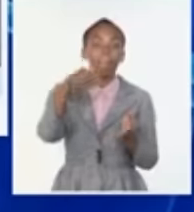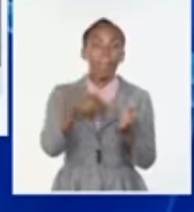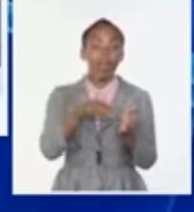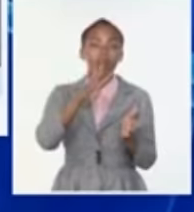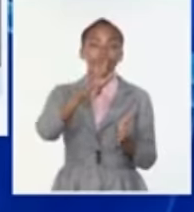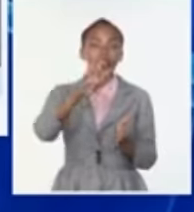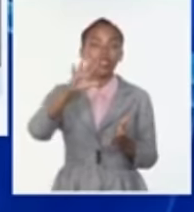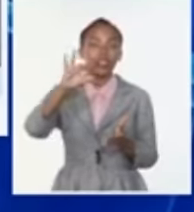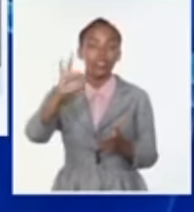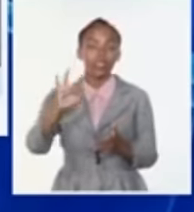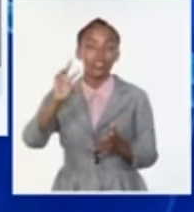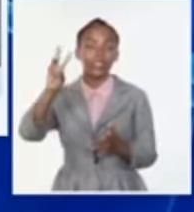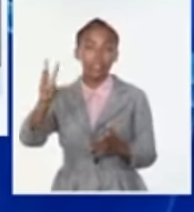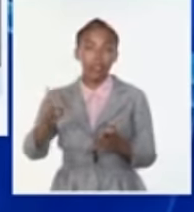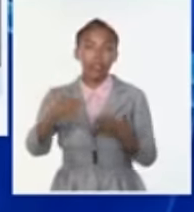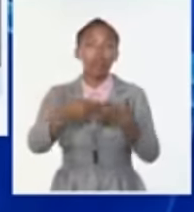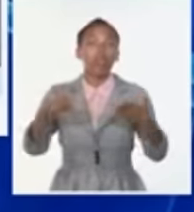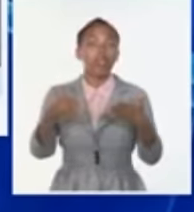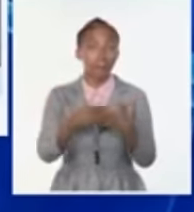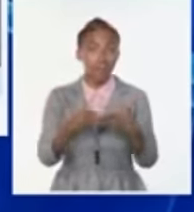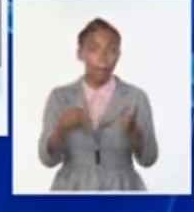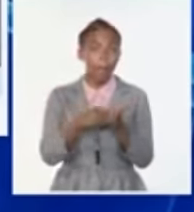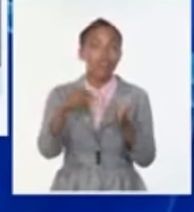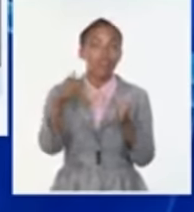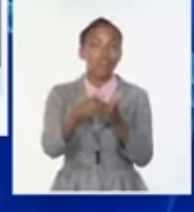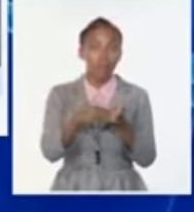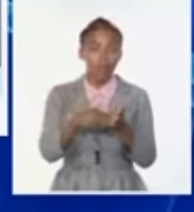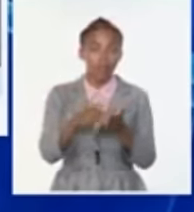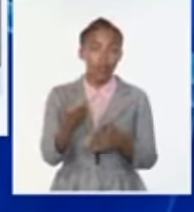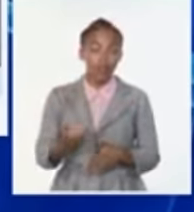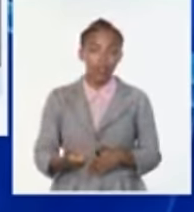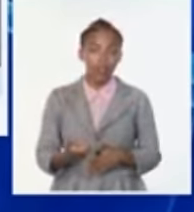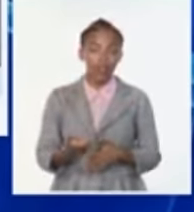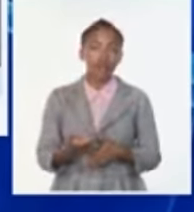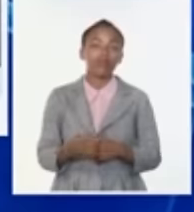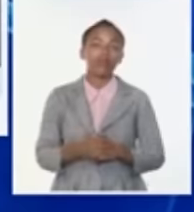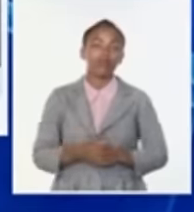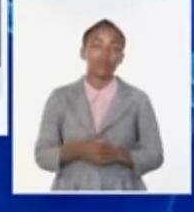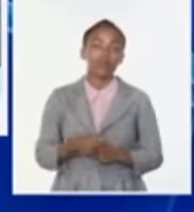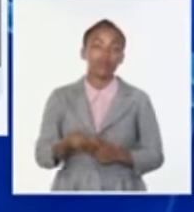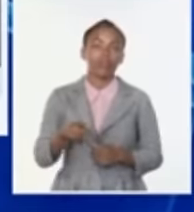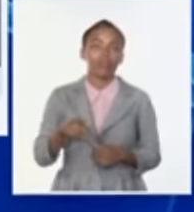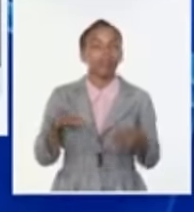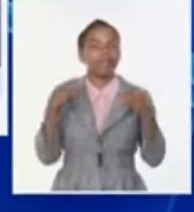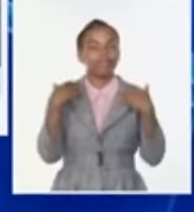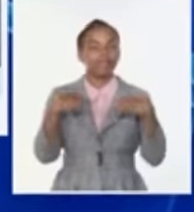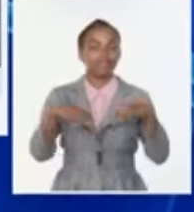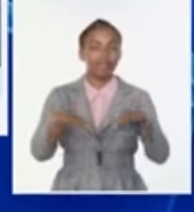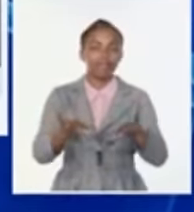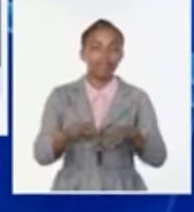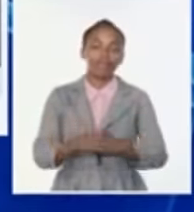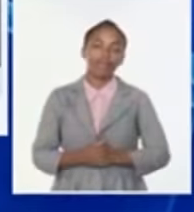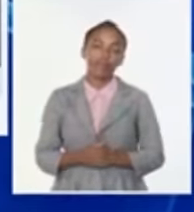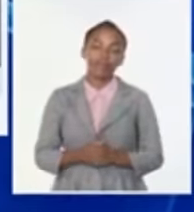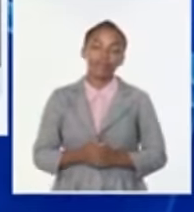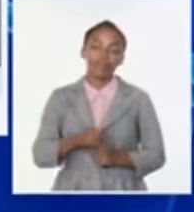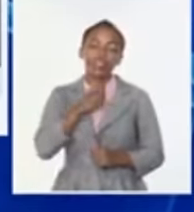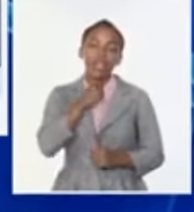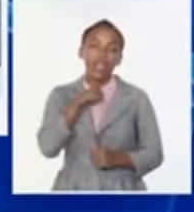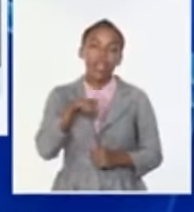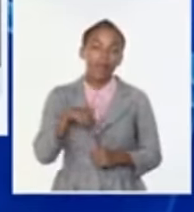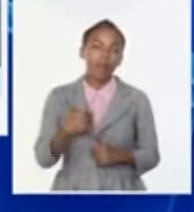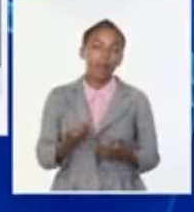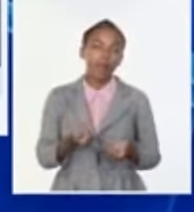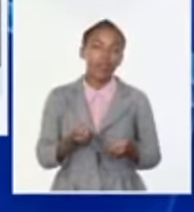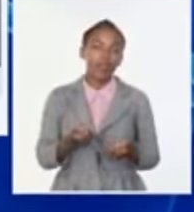1.473 millones de pesos, y eso es un ejercicio parcial. Se podrá imaginar el potencial que hay de evasión